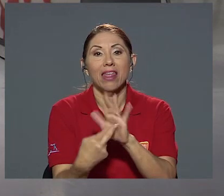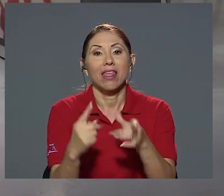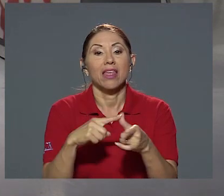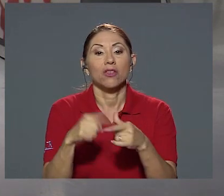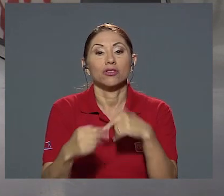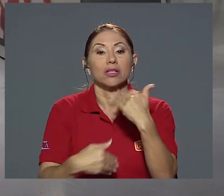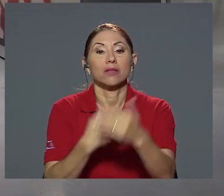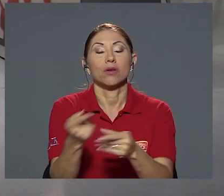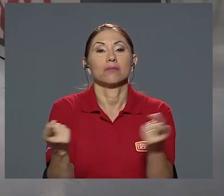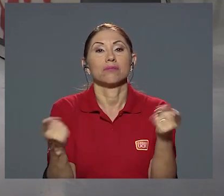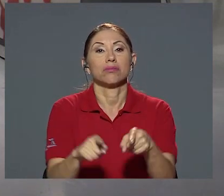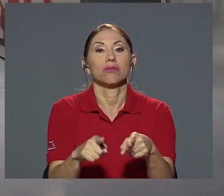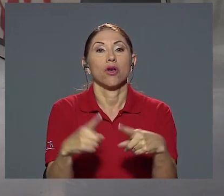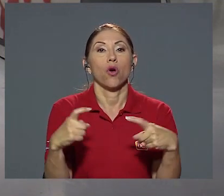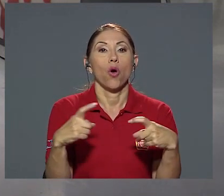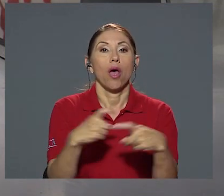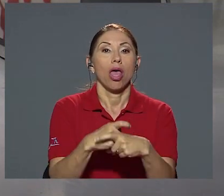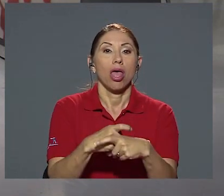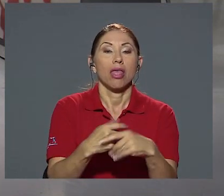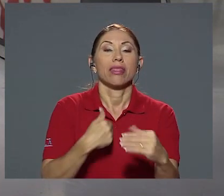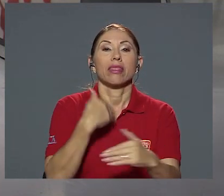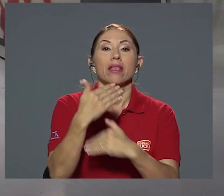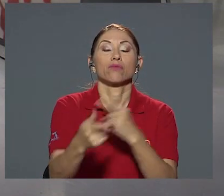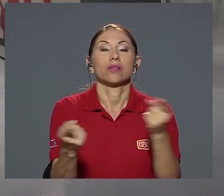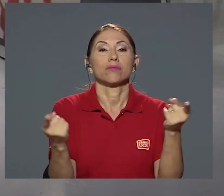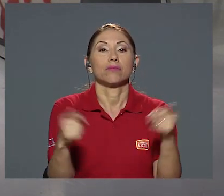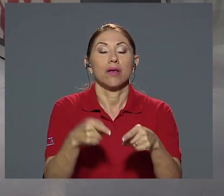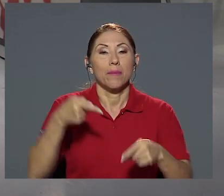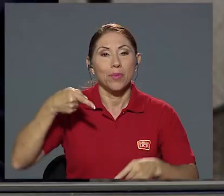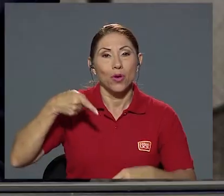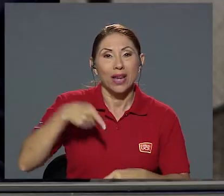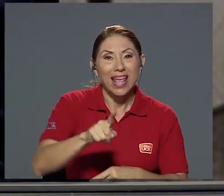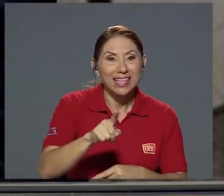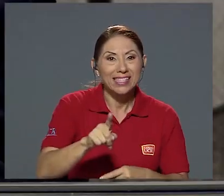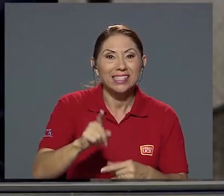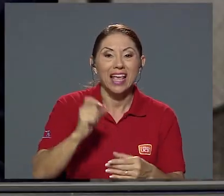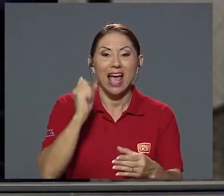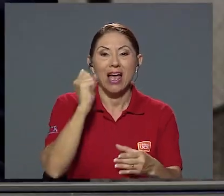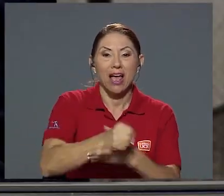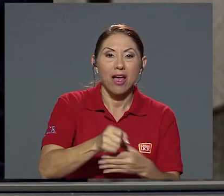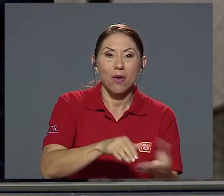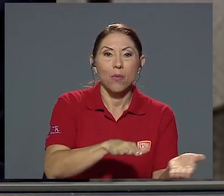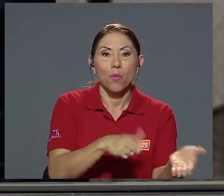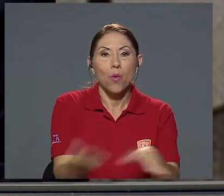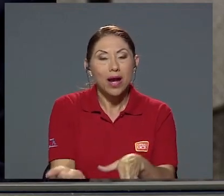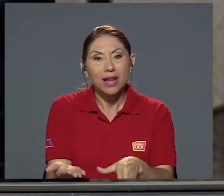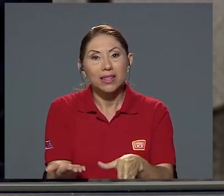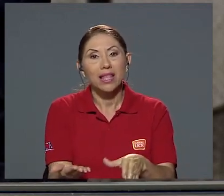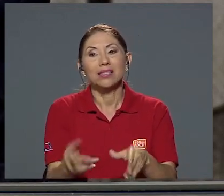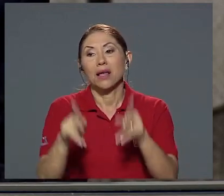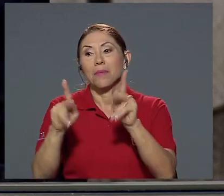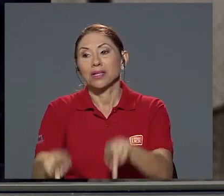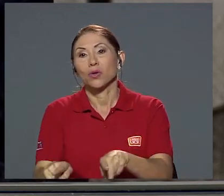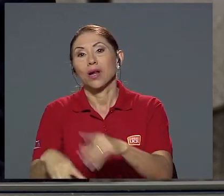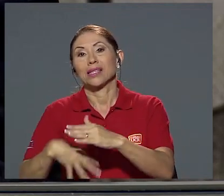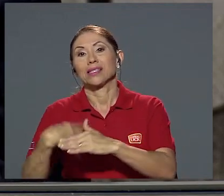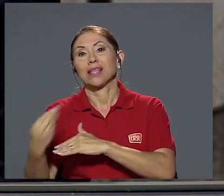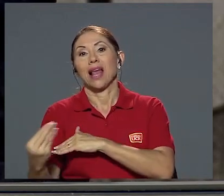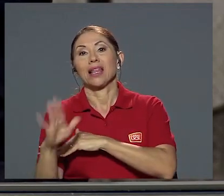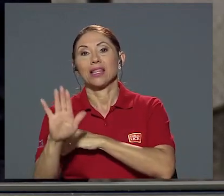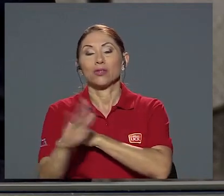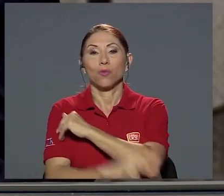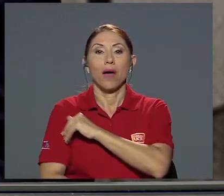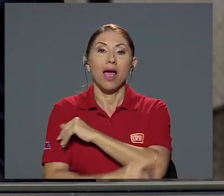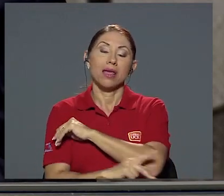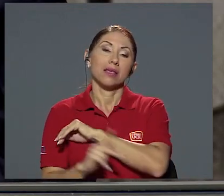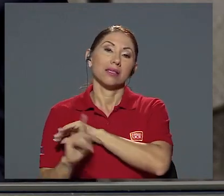a conflictividad que después se traduce en violencia directa y muertes, inmigración, y el ciclo vuelve